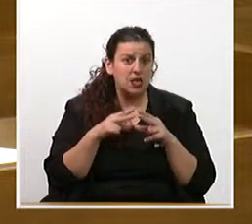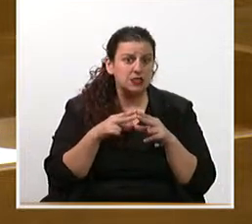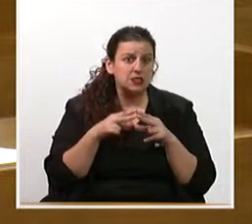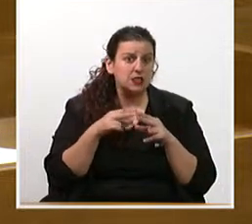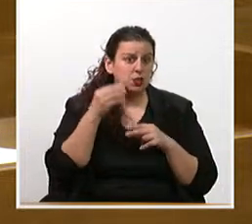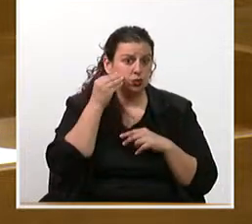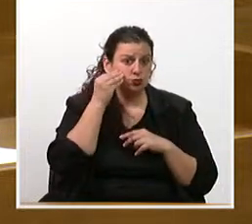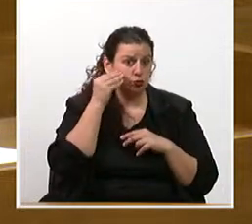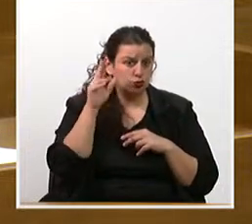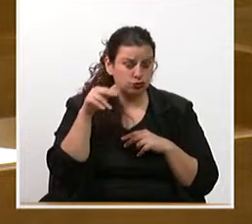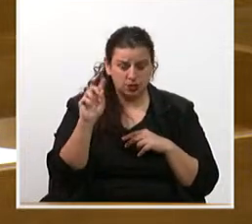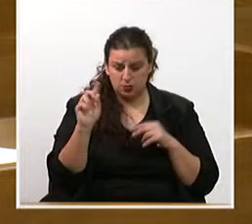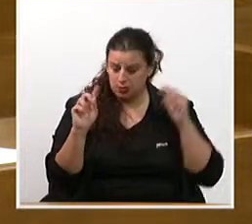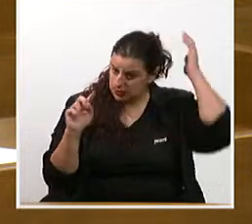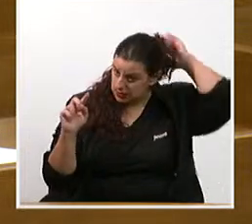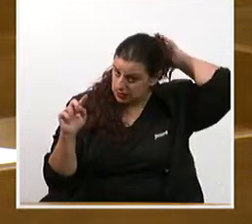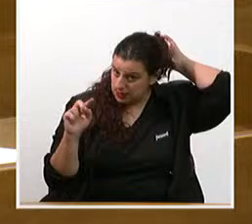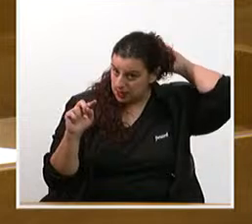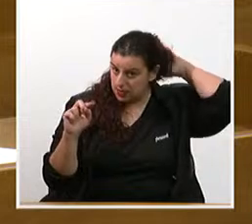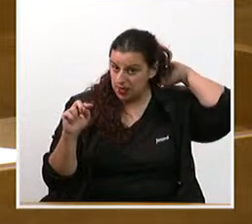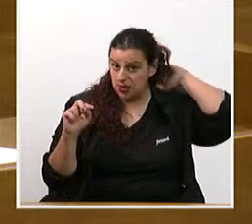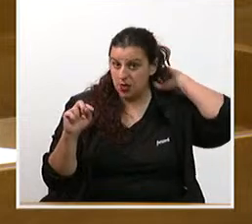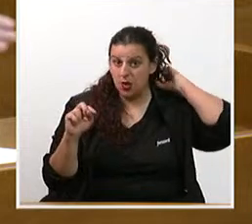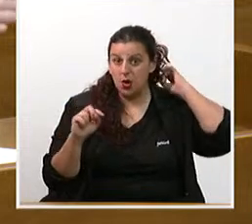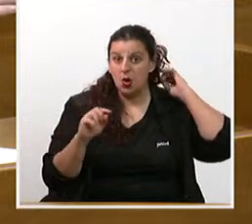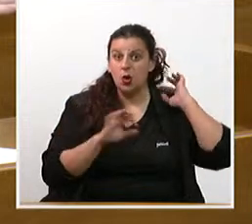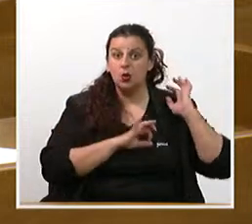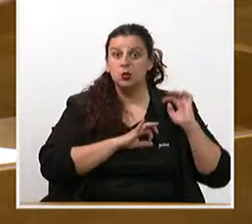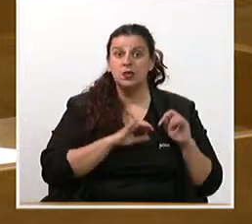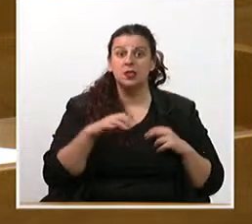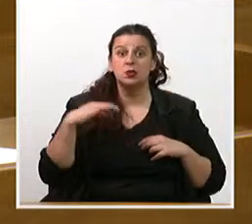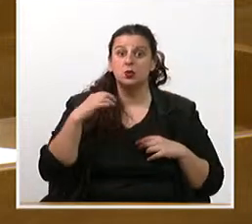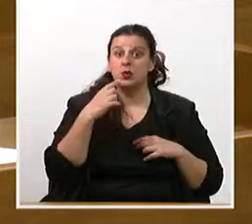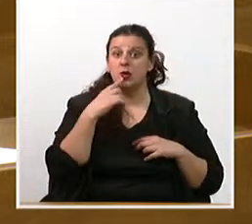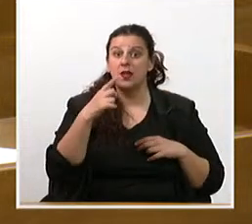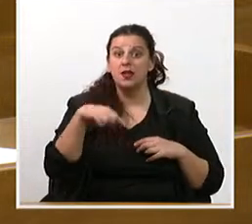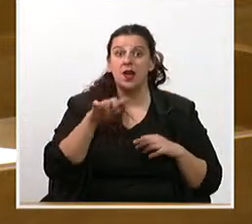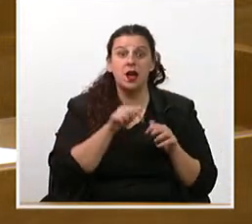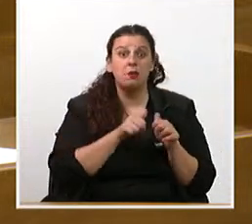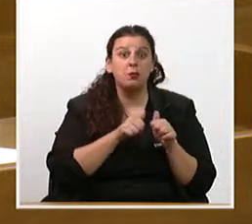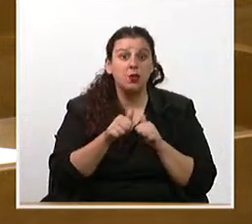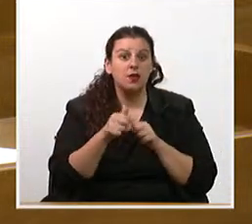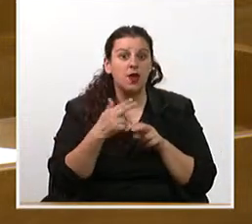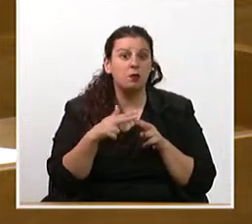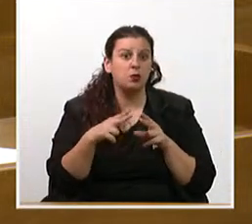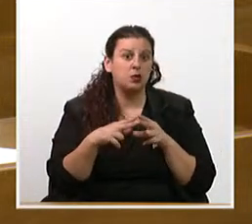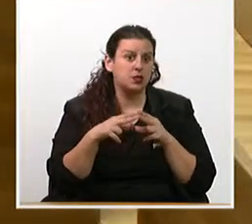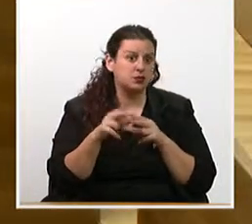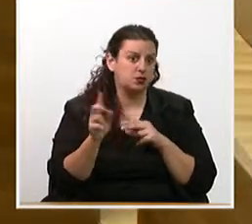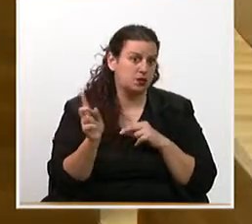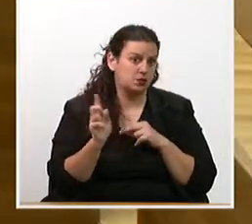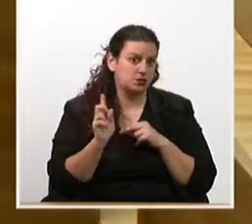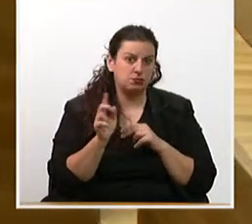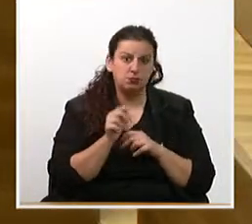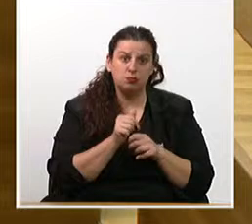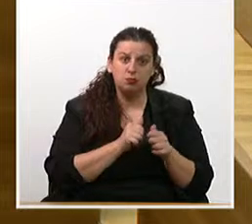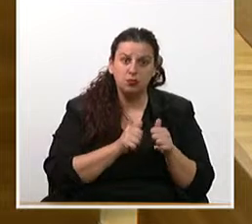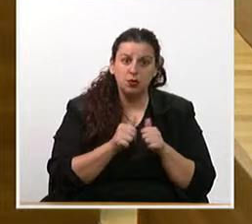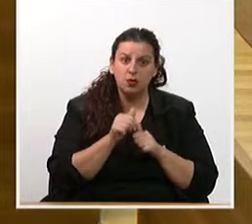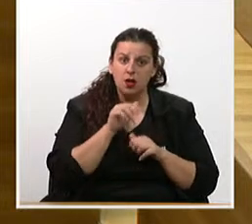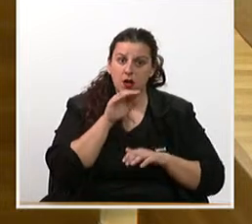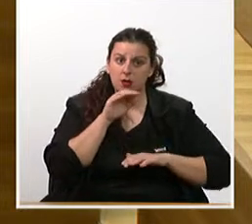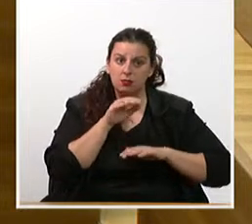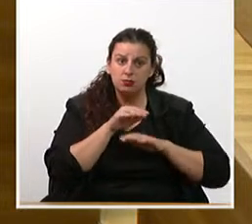ustedes Lo único que que tienen que decir es que para ustedes no es una prioridad la políticas sociales ni tampoco es una prioridad cumplir el